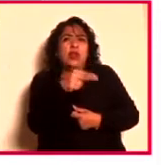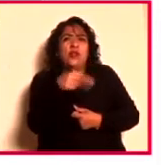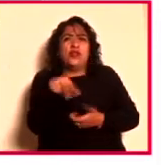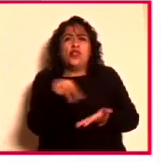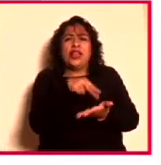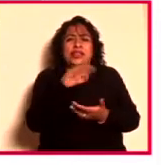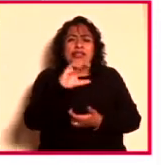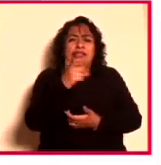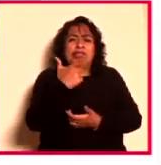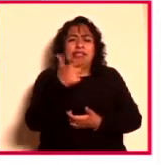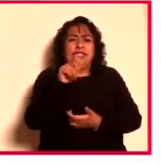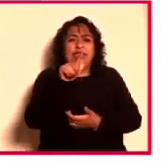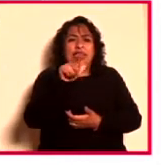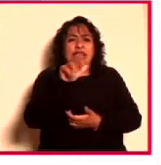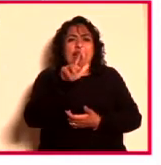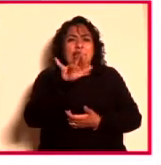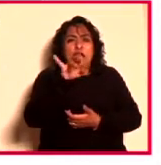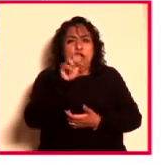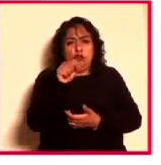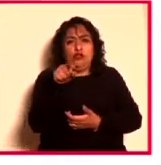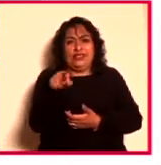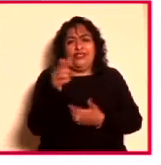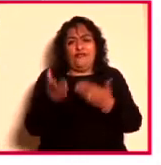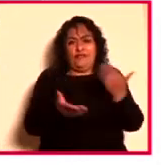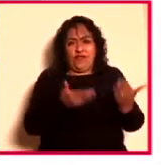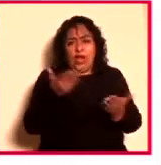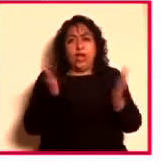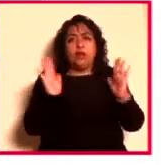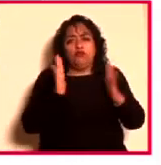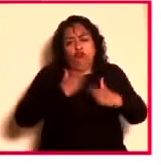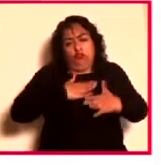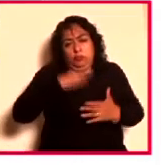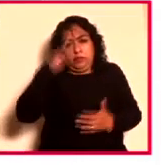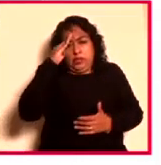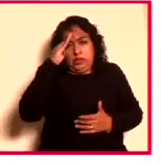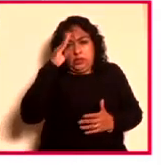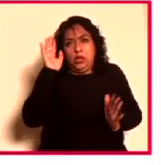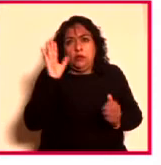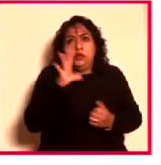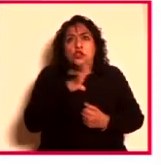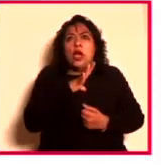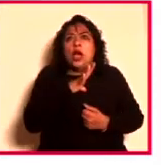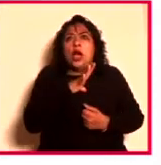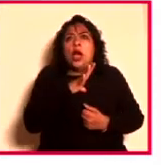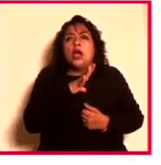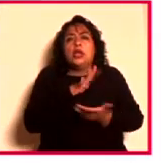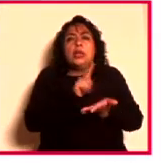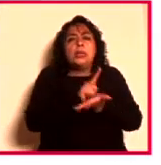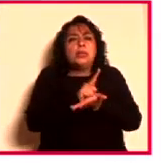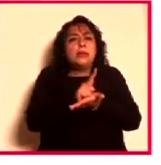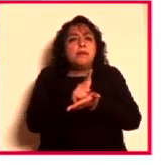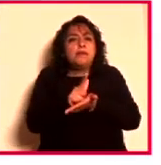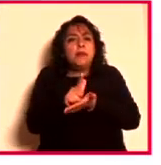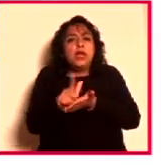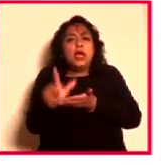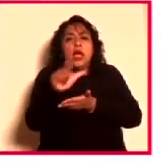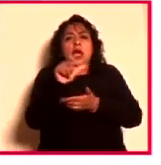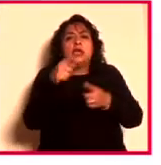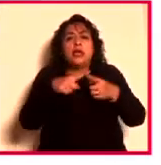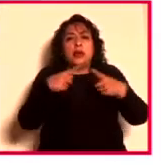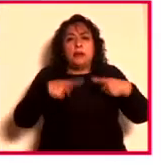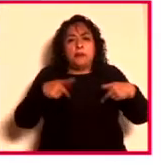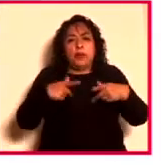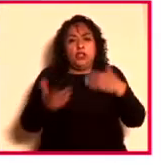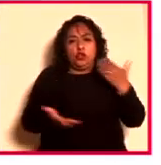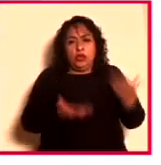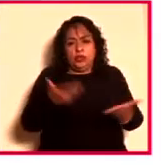baile de chicaleros. Es una danza en la cual nosotros consideramos que hay una purificación en los seres que bailan. Los seres que